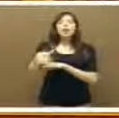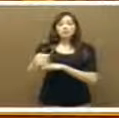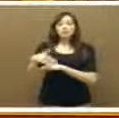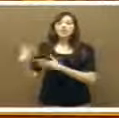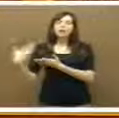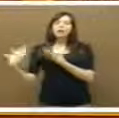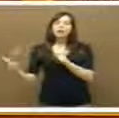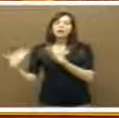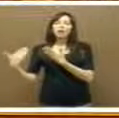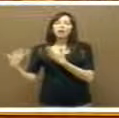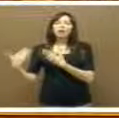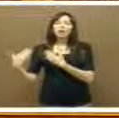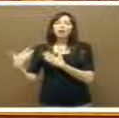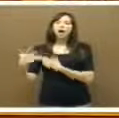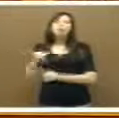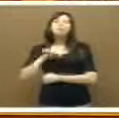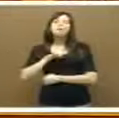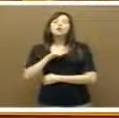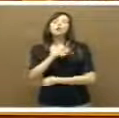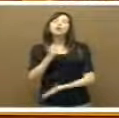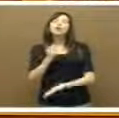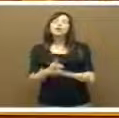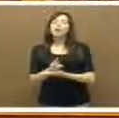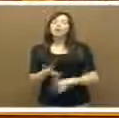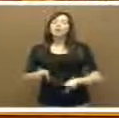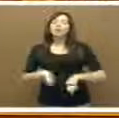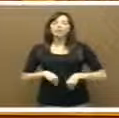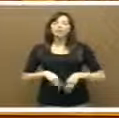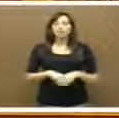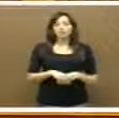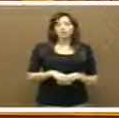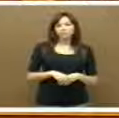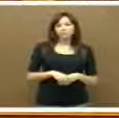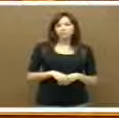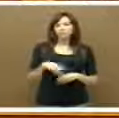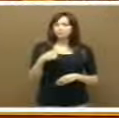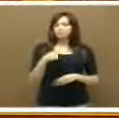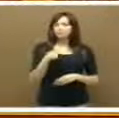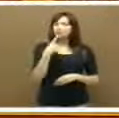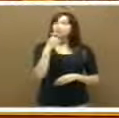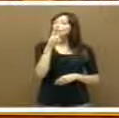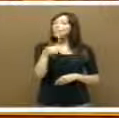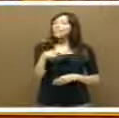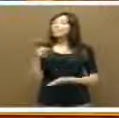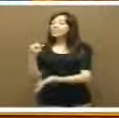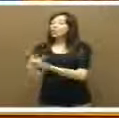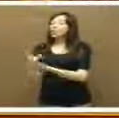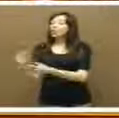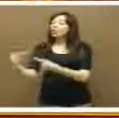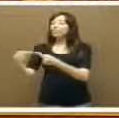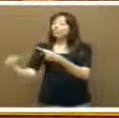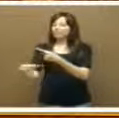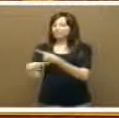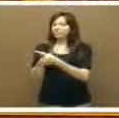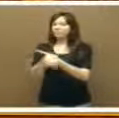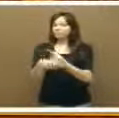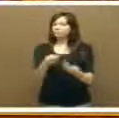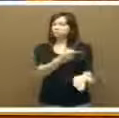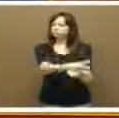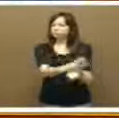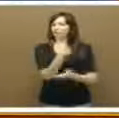Y espero que me recoja el reto. Se lo he lanzado también del déficit. Del déficit también se lo Muchas gracias, señor consejero. Muchas